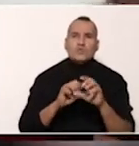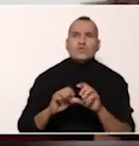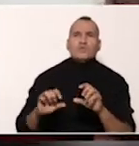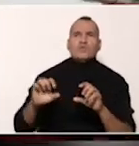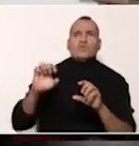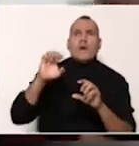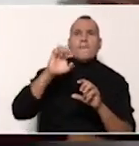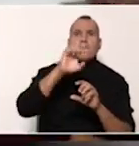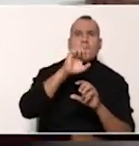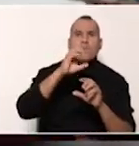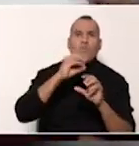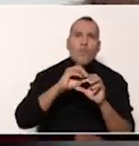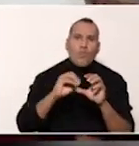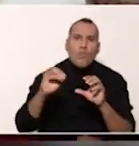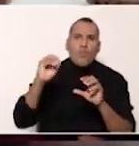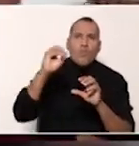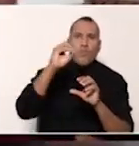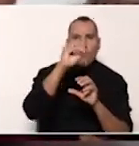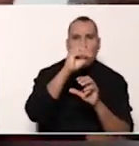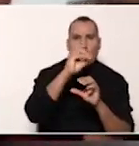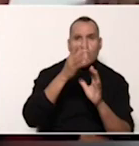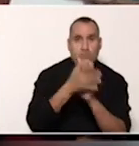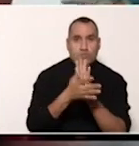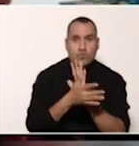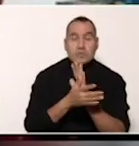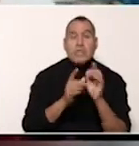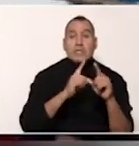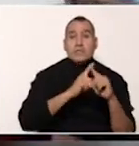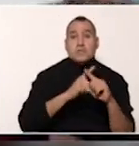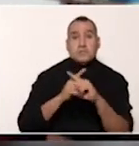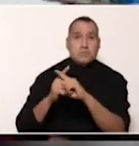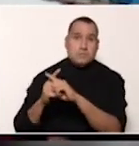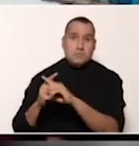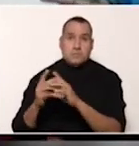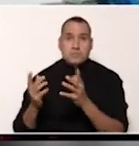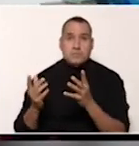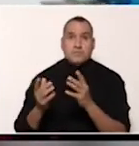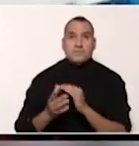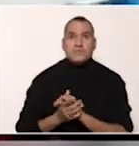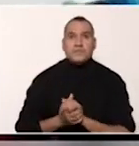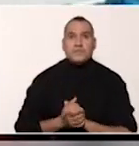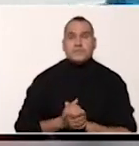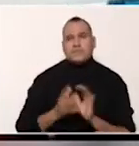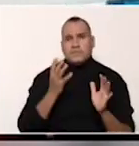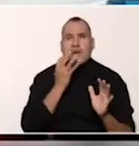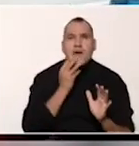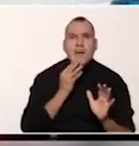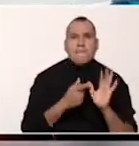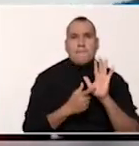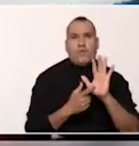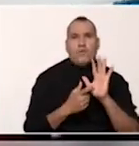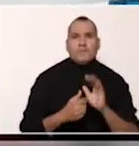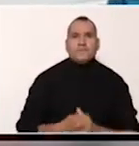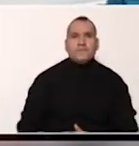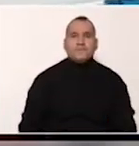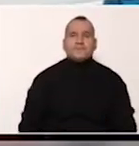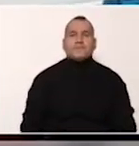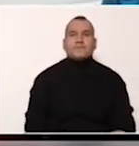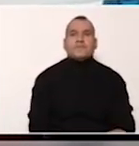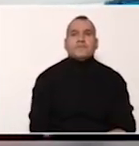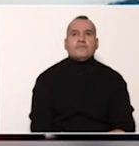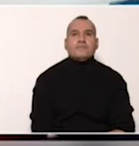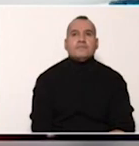veces que el constante y la variante se multiplican por sí mismos. Por dar un ejemplo,